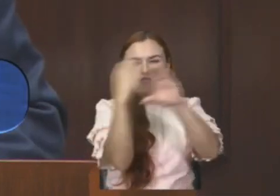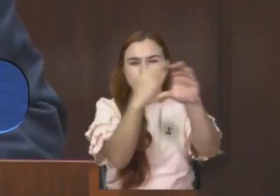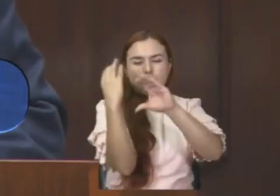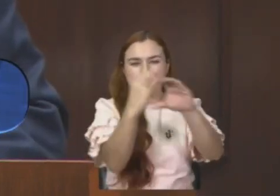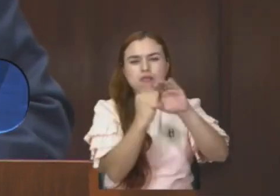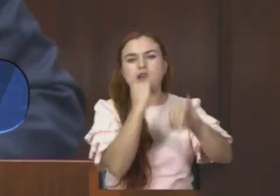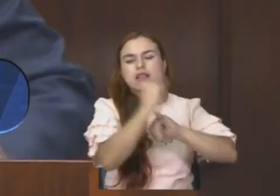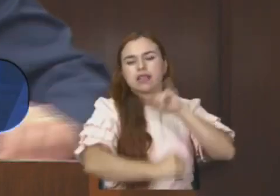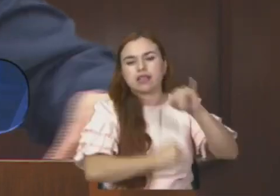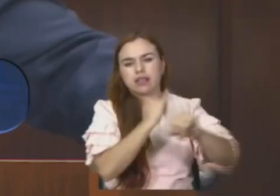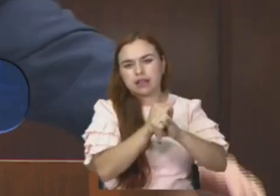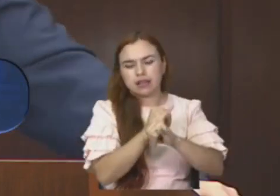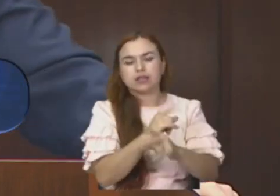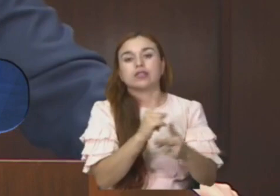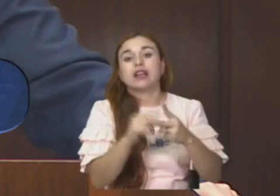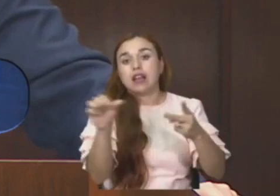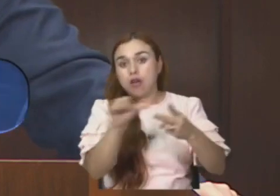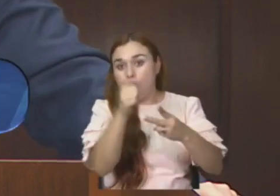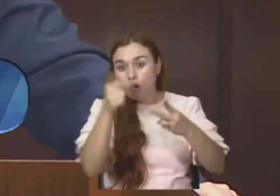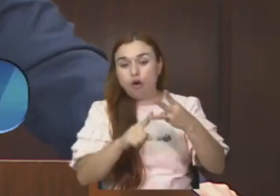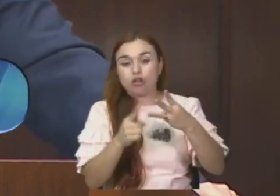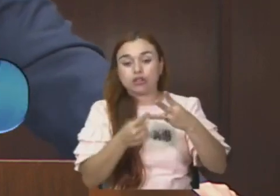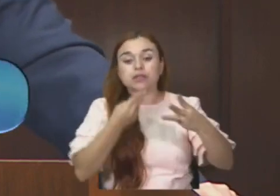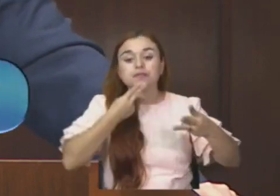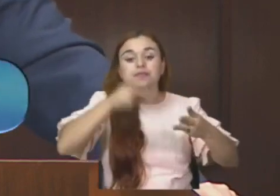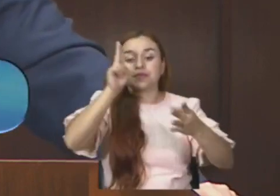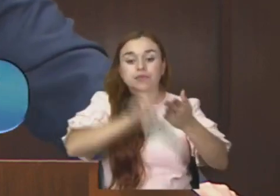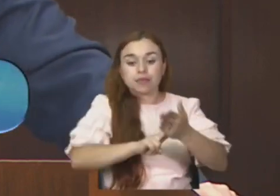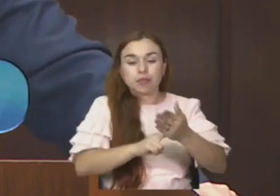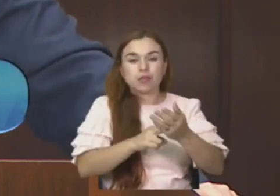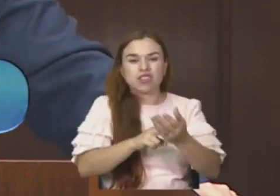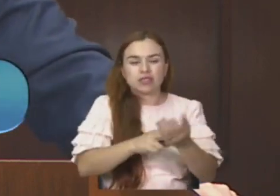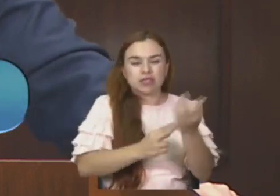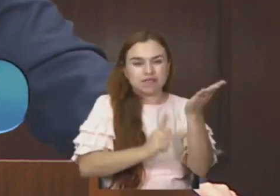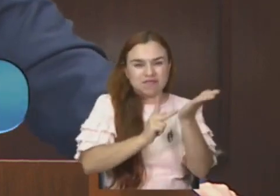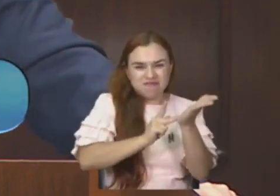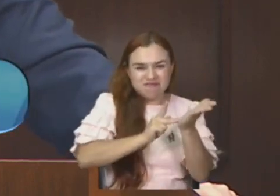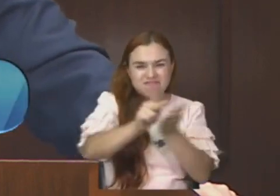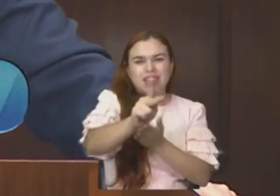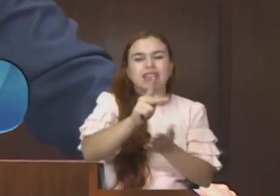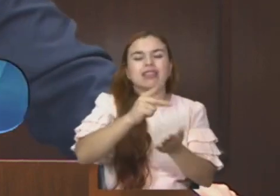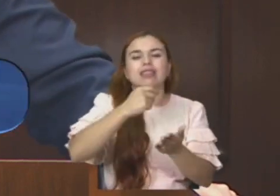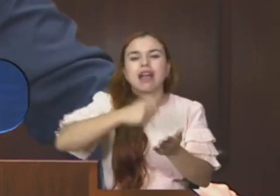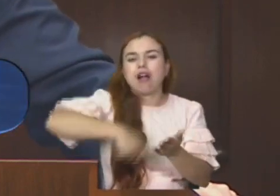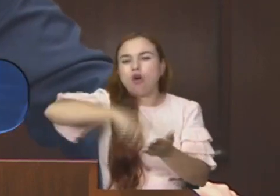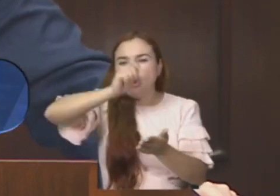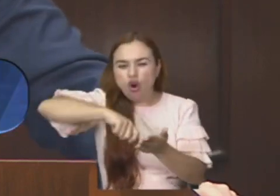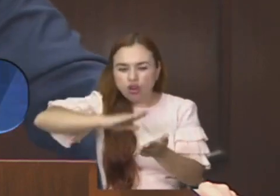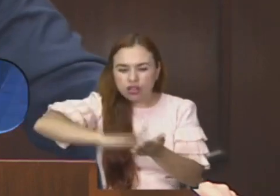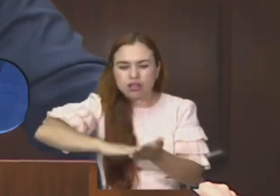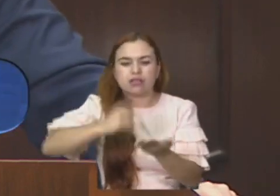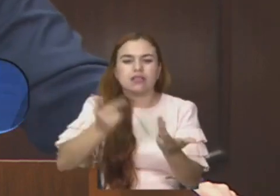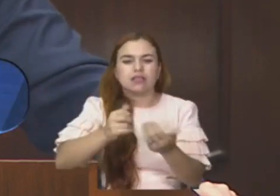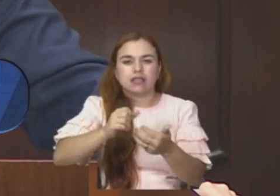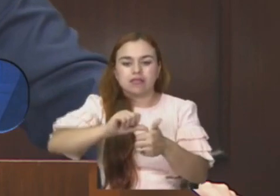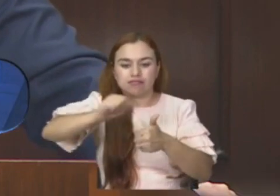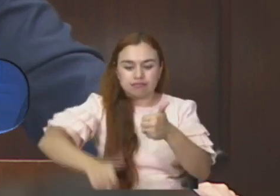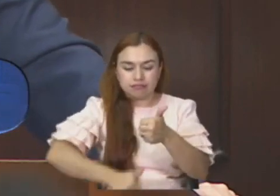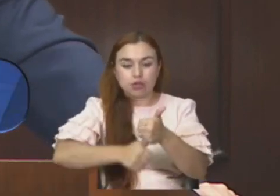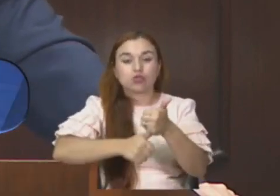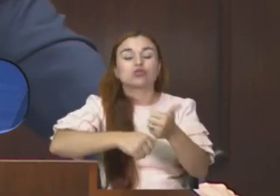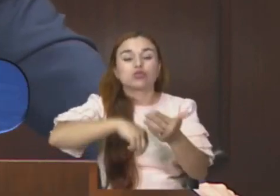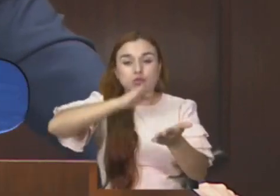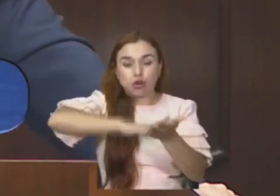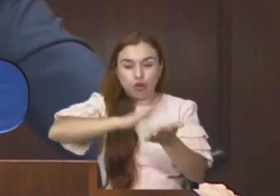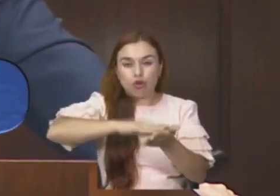de impuestos de importación para la empresa, para contratistas, para subcontratistas y para